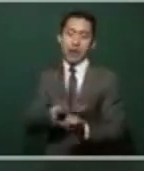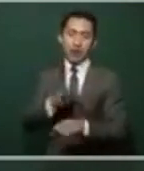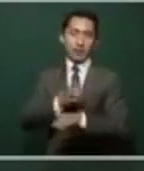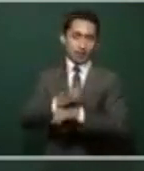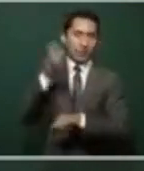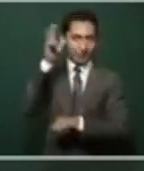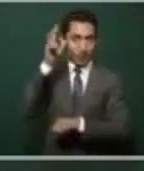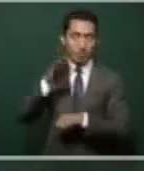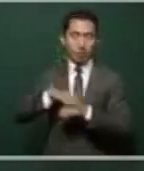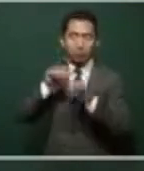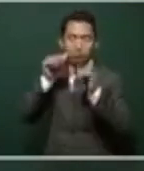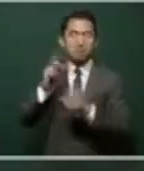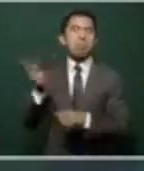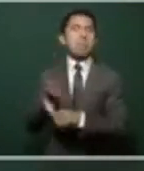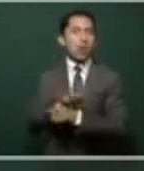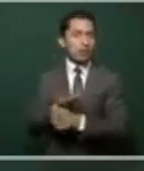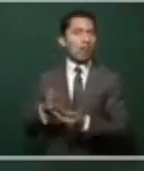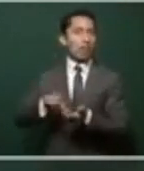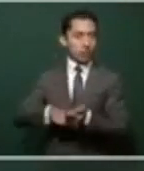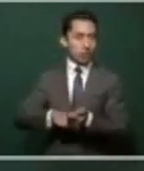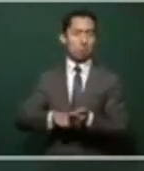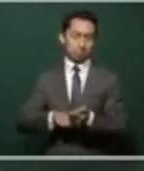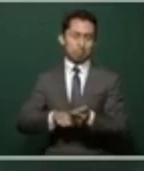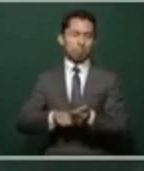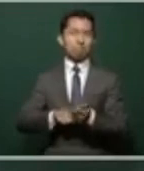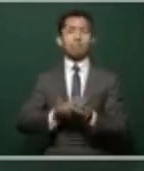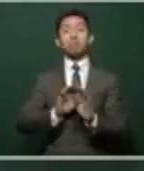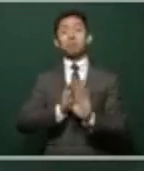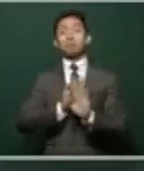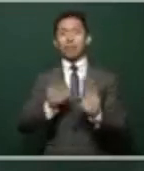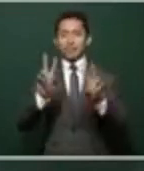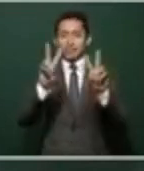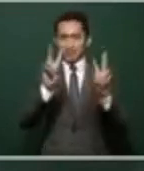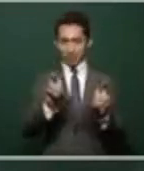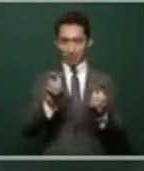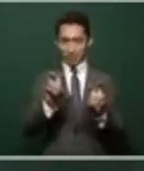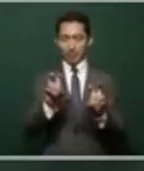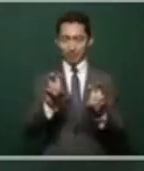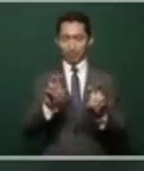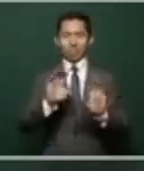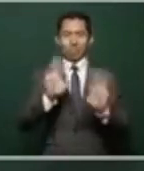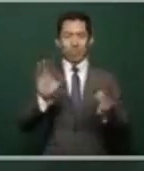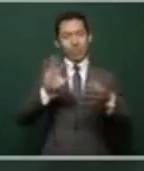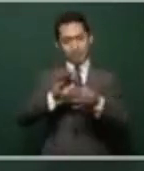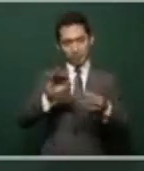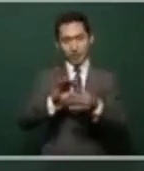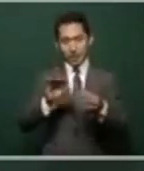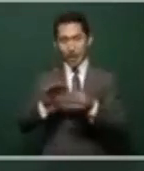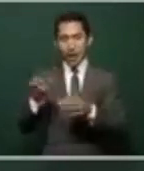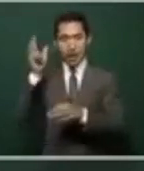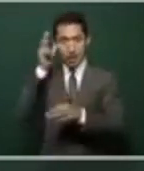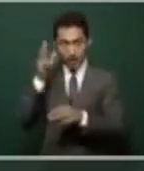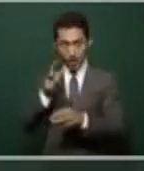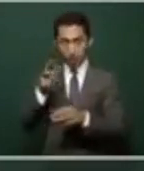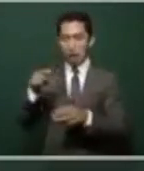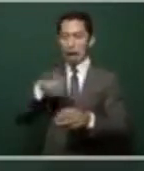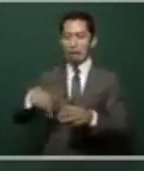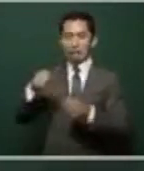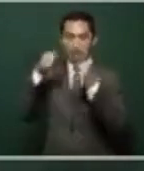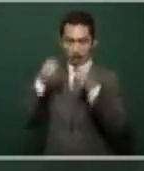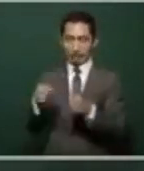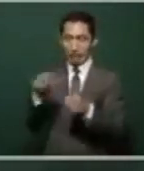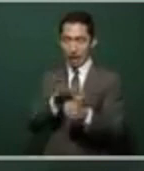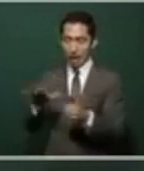Cuando se termine el tema de seguridad